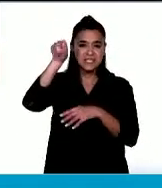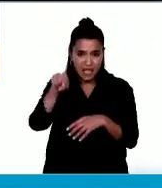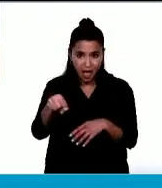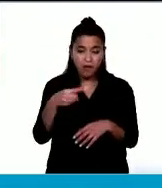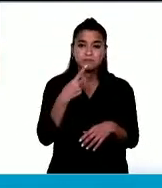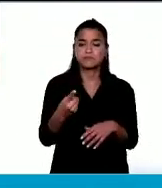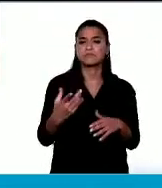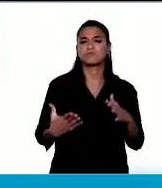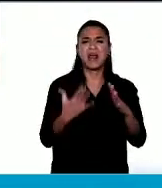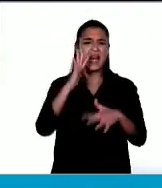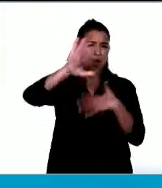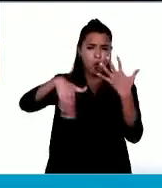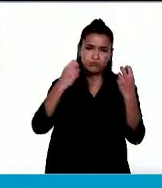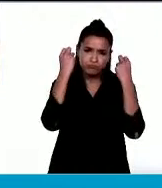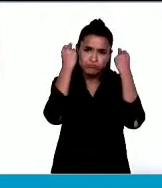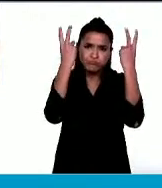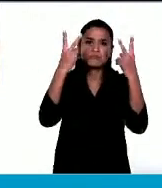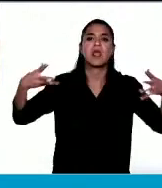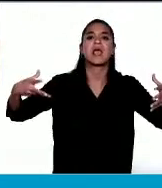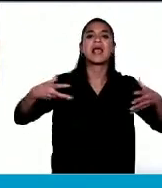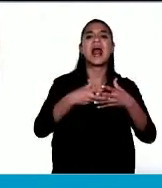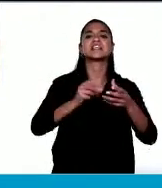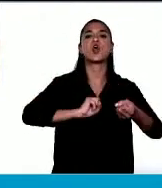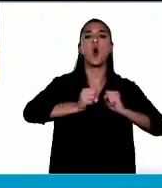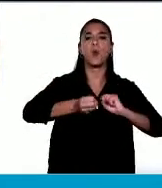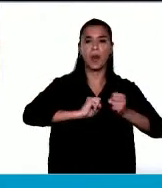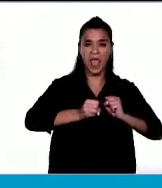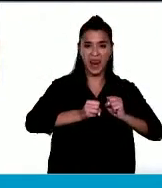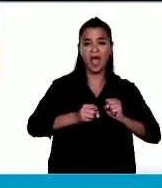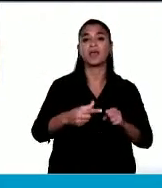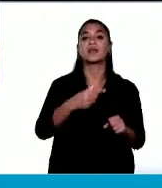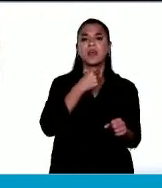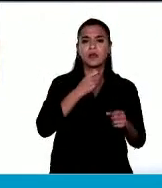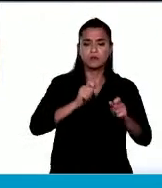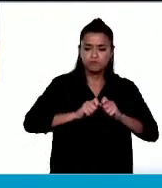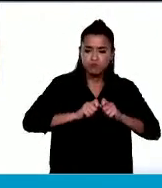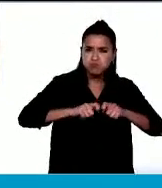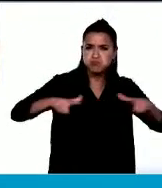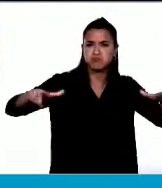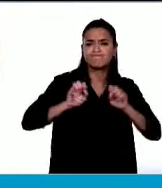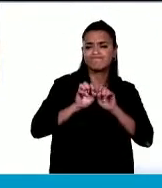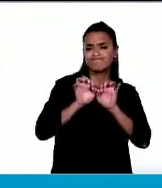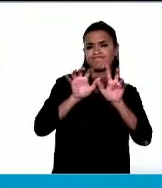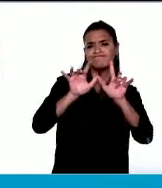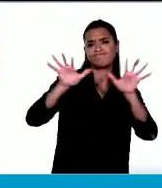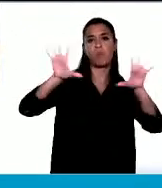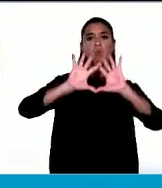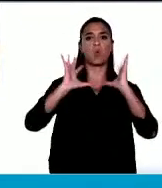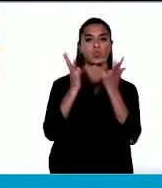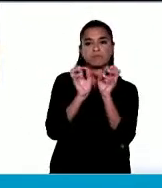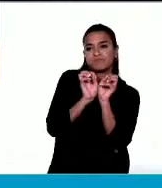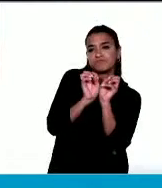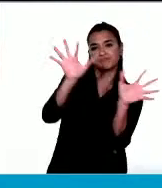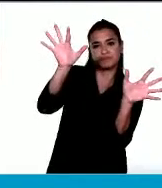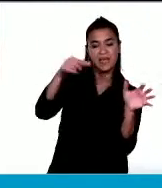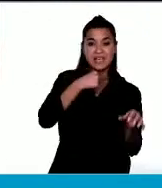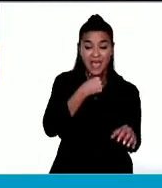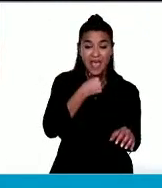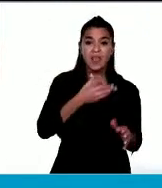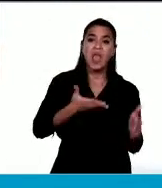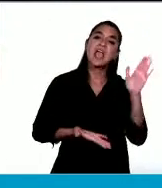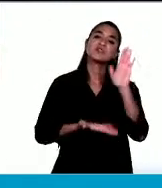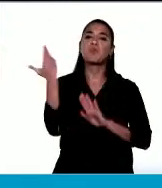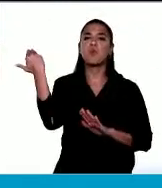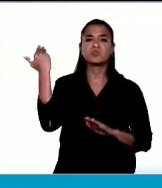política revolucionaria de la clase obrera, buscando expandirla a todo el mundo. Expulsado en 1929